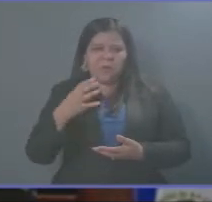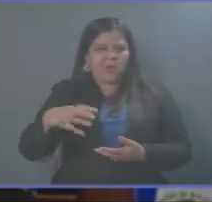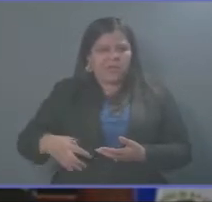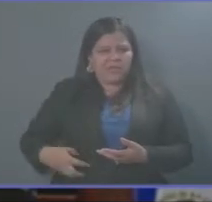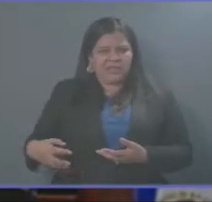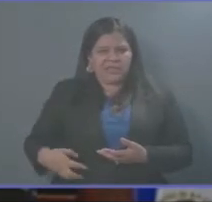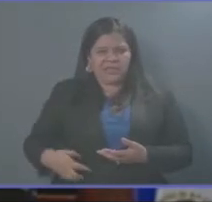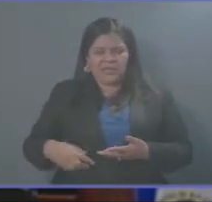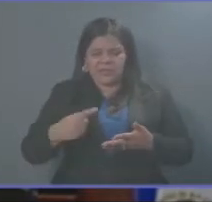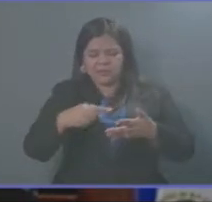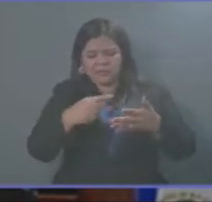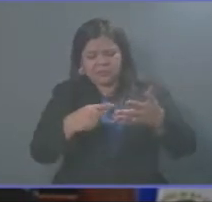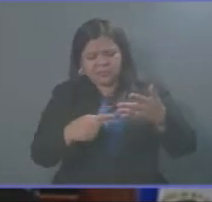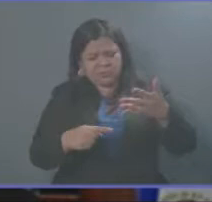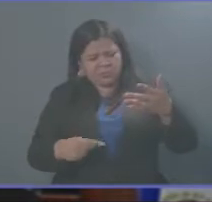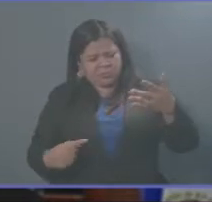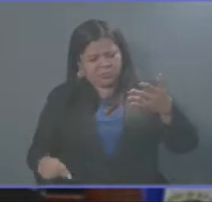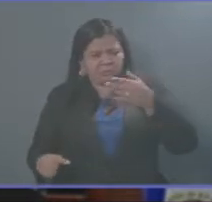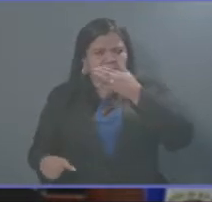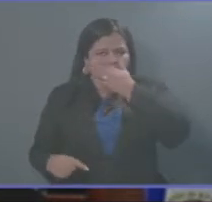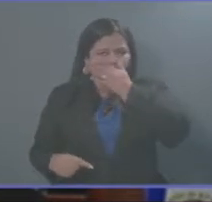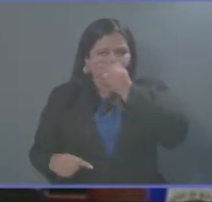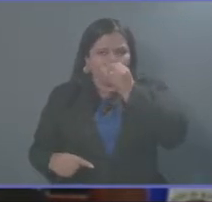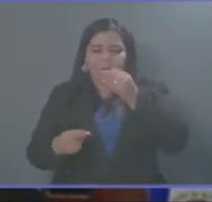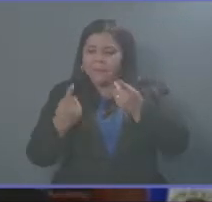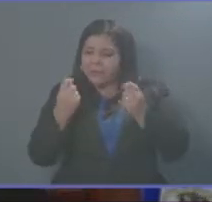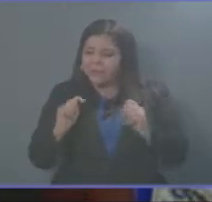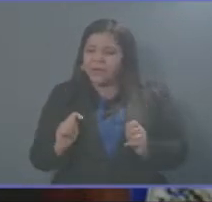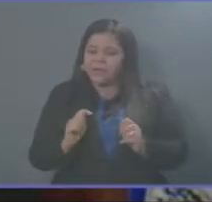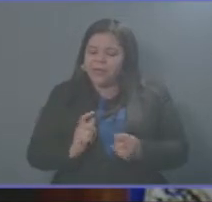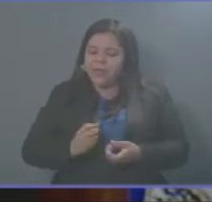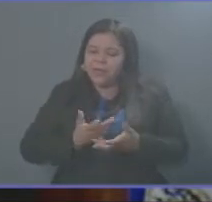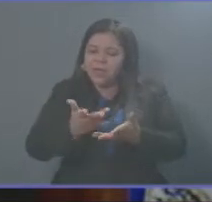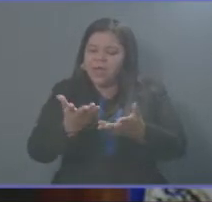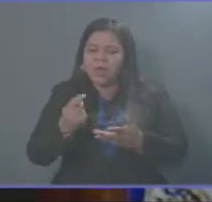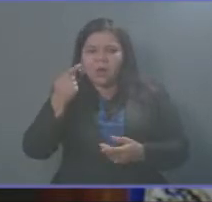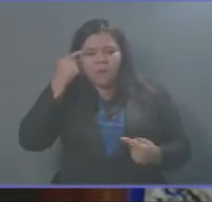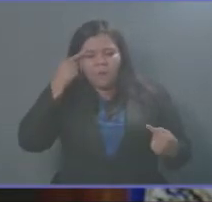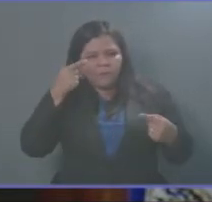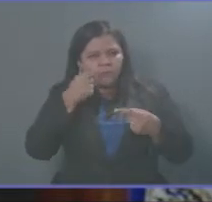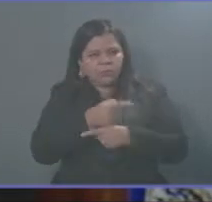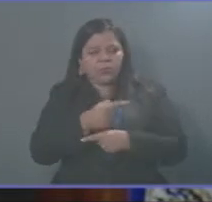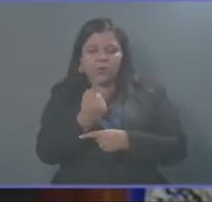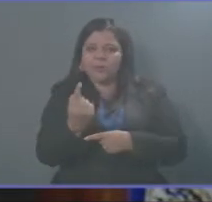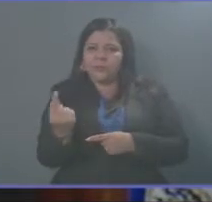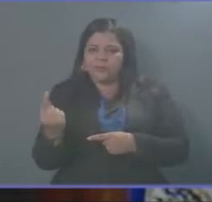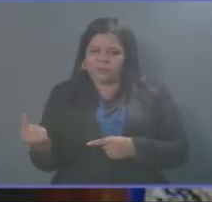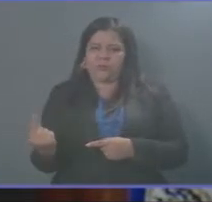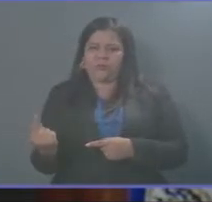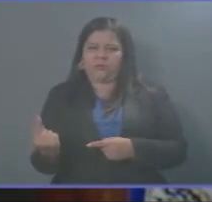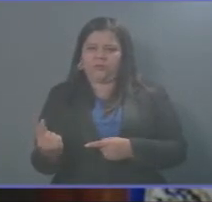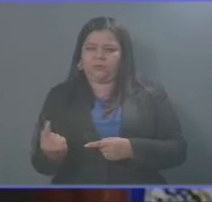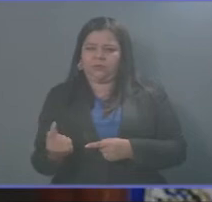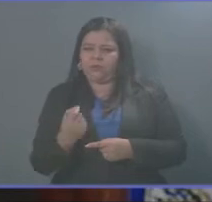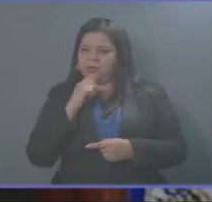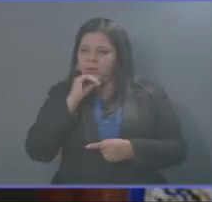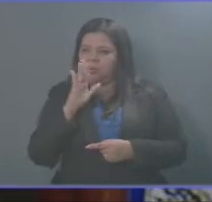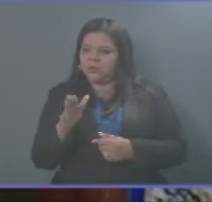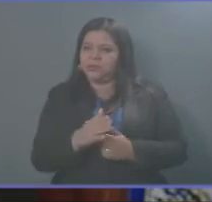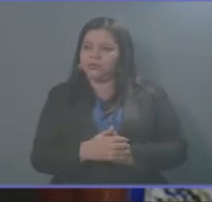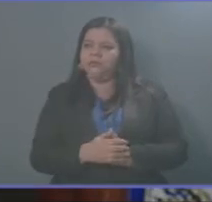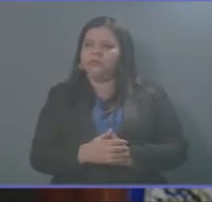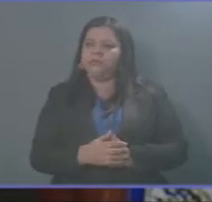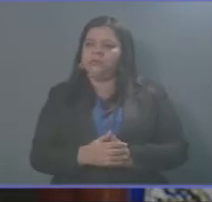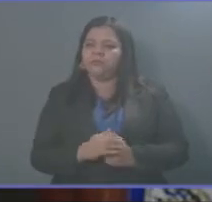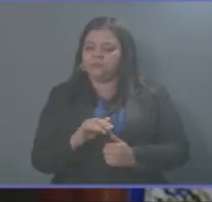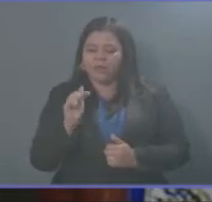mentiras. Y tratan de confundir a la población haciéndole creer que esto no